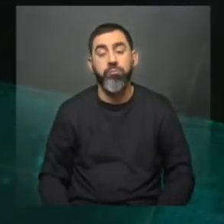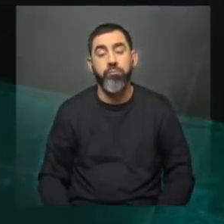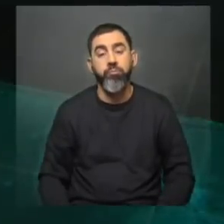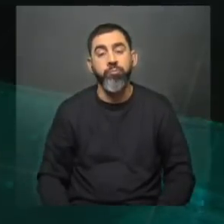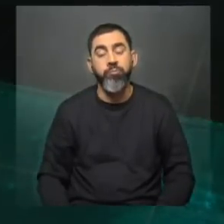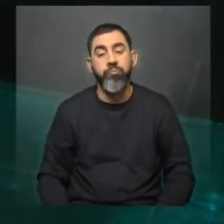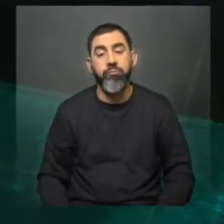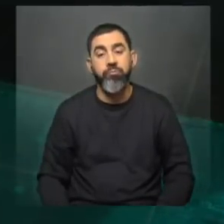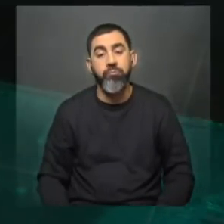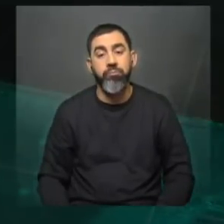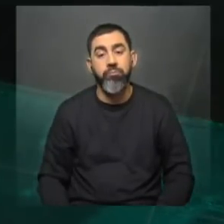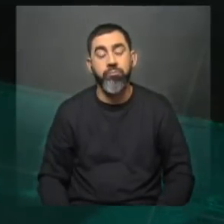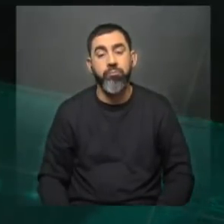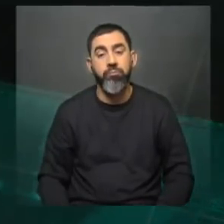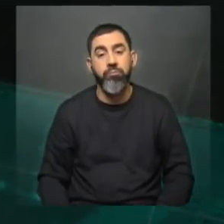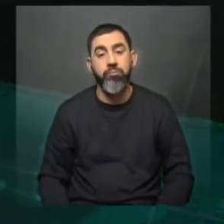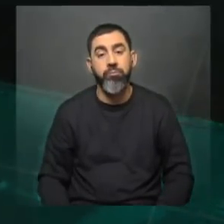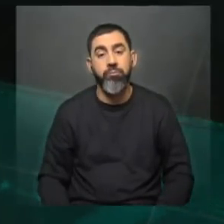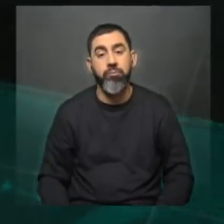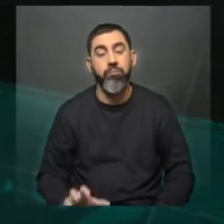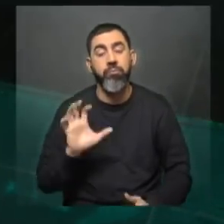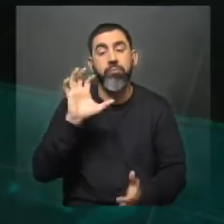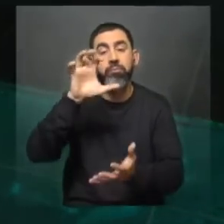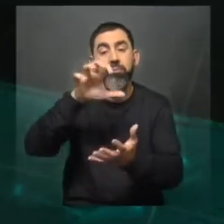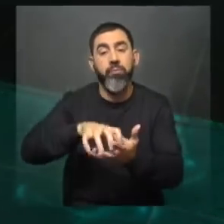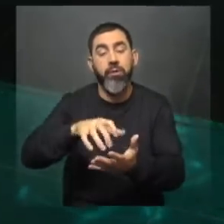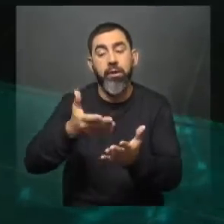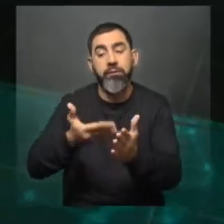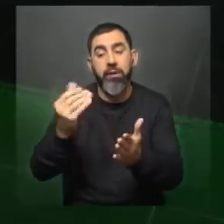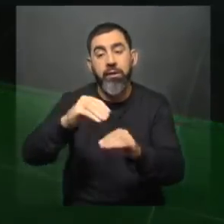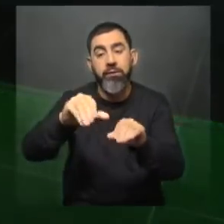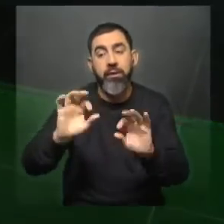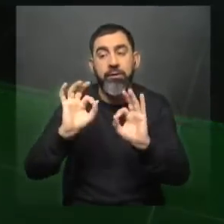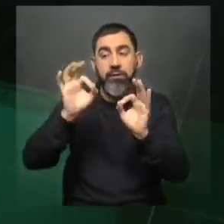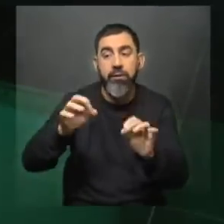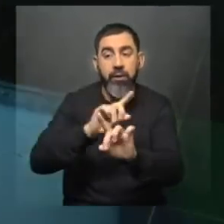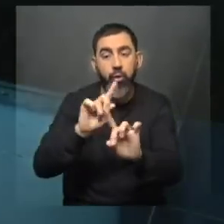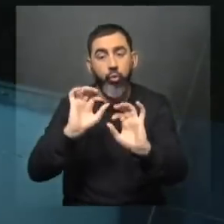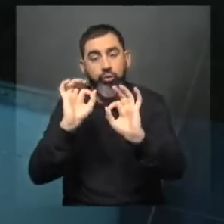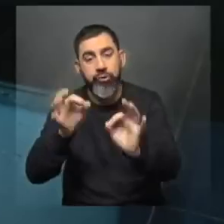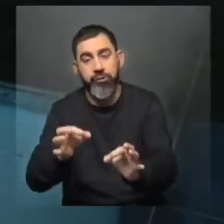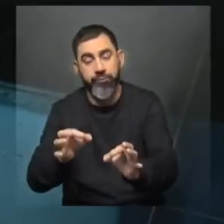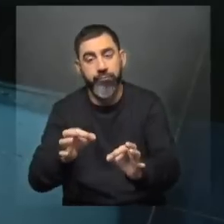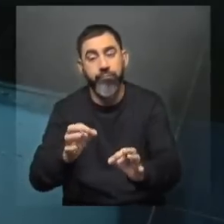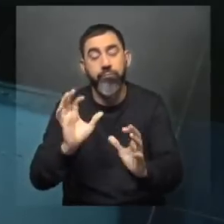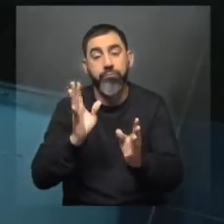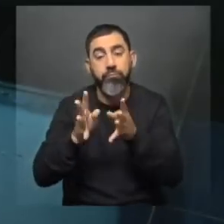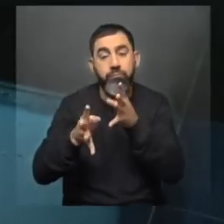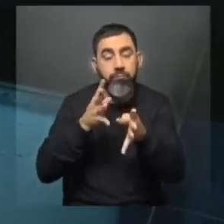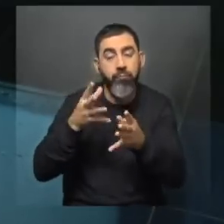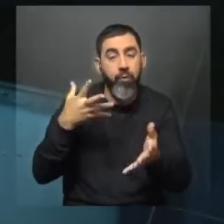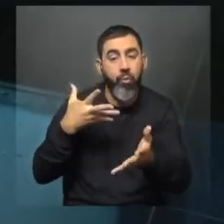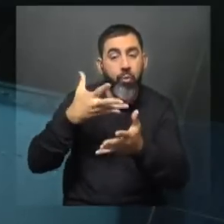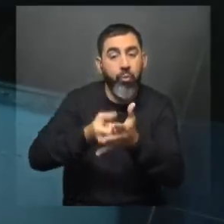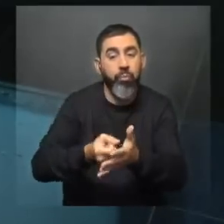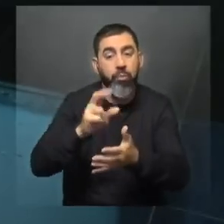vamos a cambiar el tema una vez más y vamos a hablar de la planta desalinizadora llega o no llega bueno ustedes saben es una planta que fue adquirida